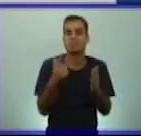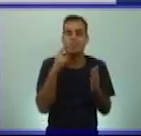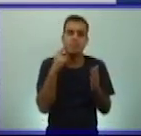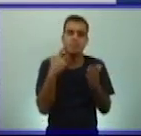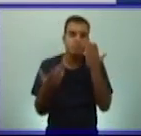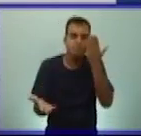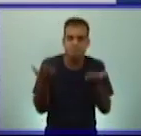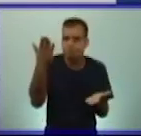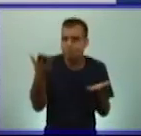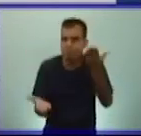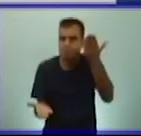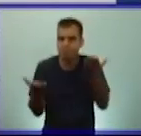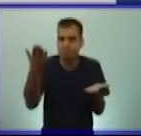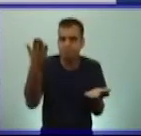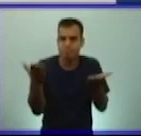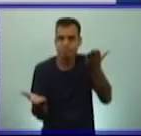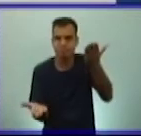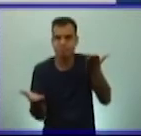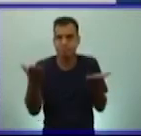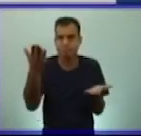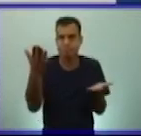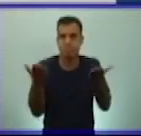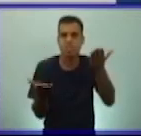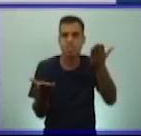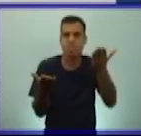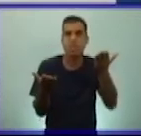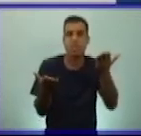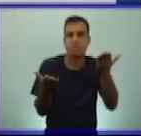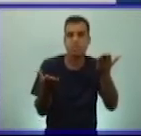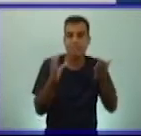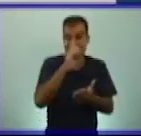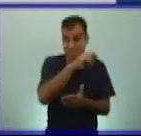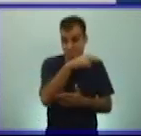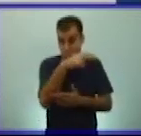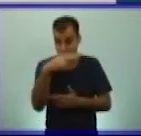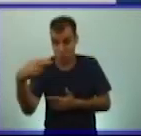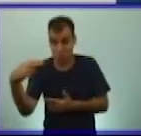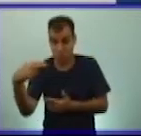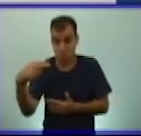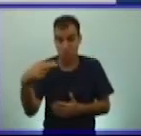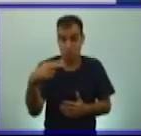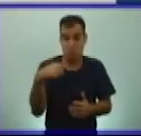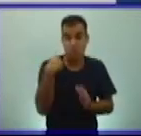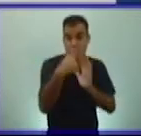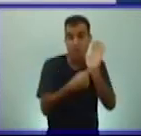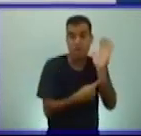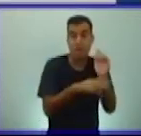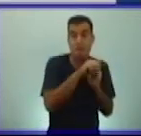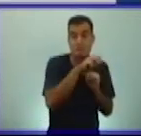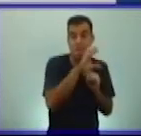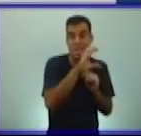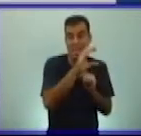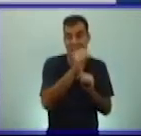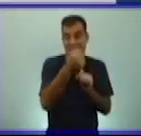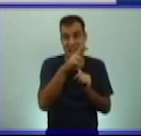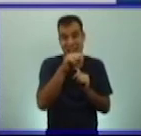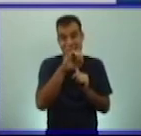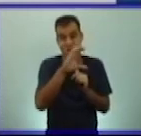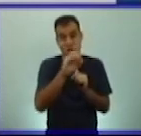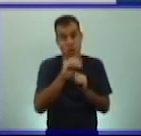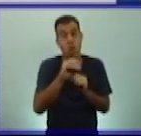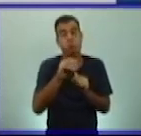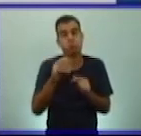comparación entre las ecuaciones que caracterizan los sistemas mecánicos y los que caracterizan al